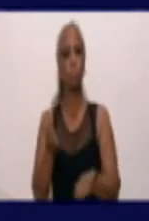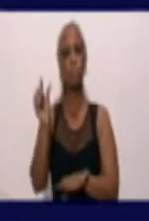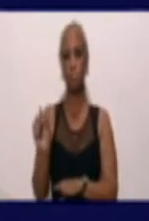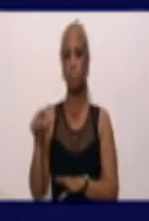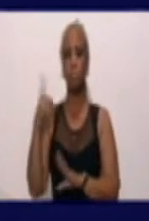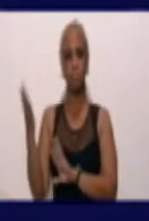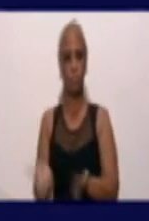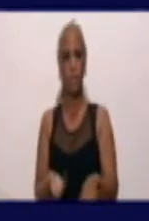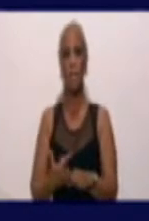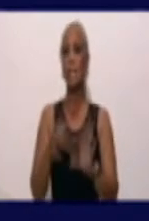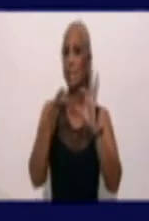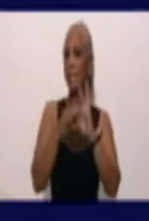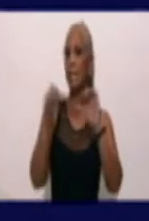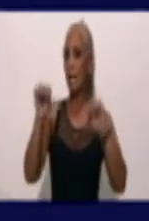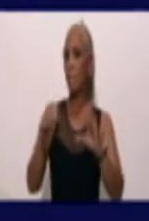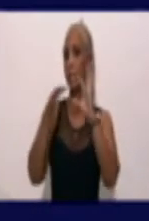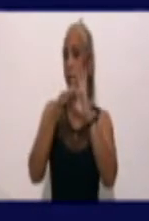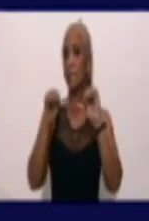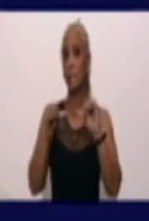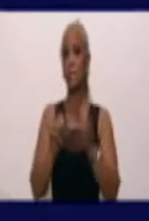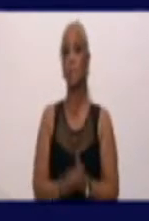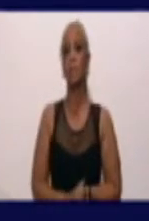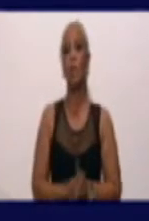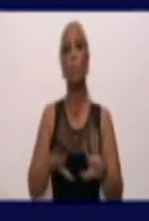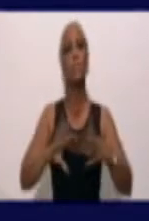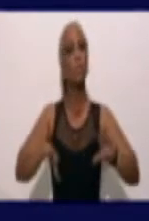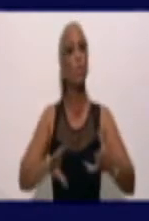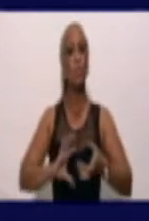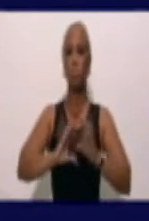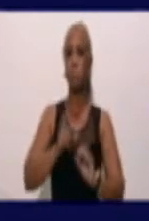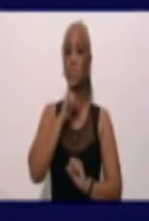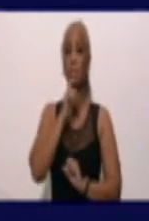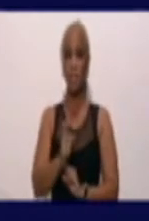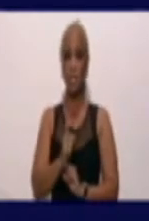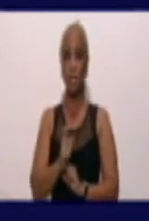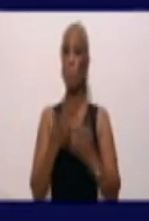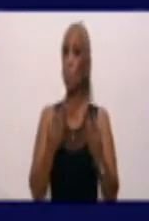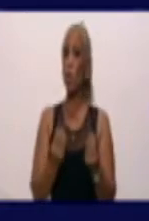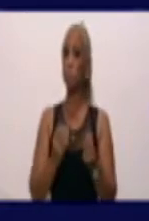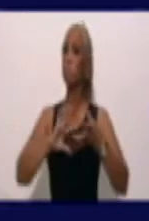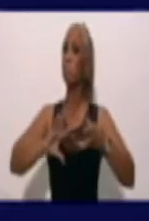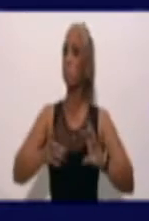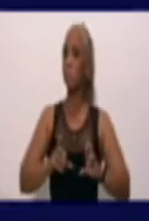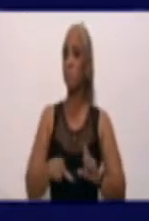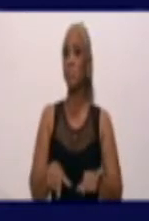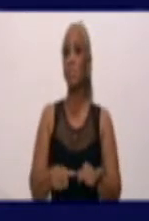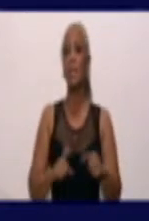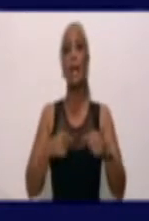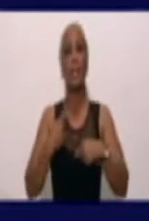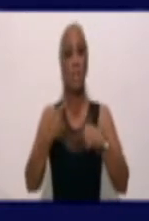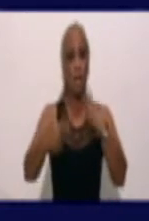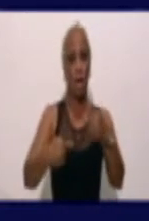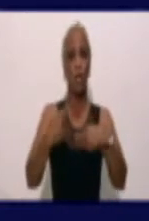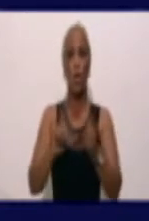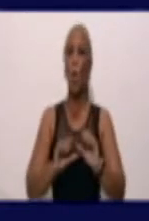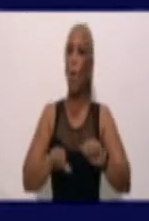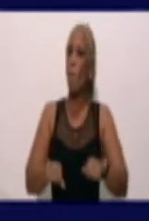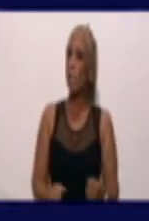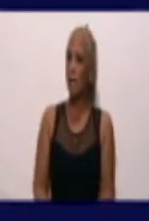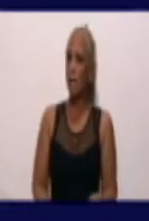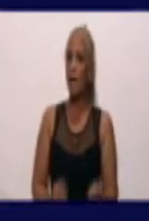pacientes graves y críticos. Una situación muy compleja, muy complicada, que como digo, a diario nos obliga a